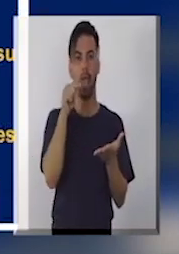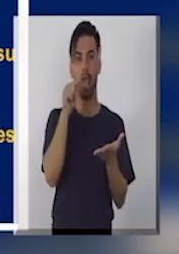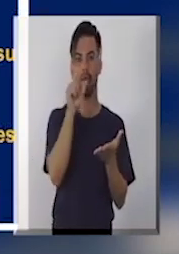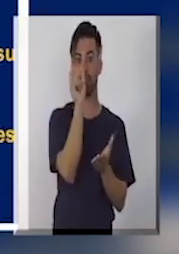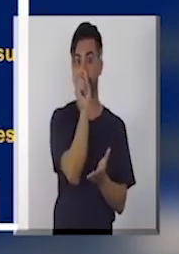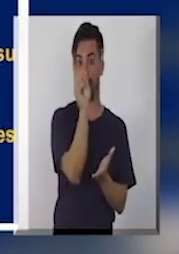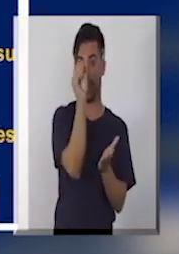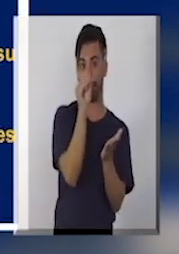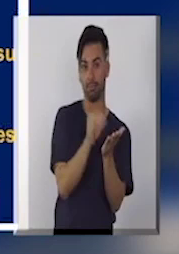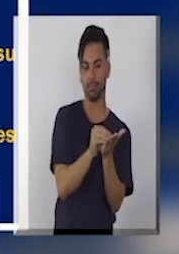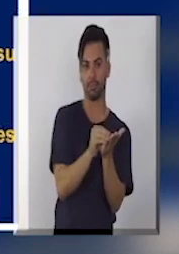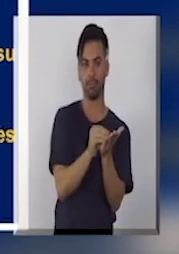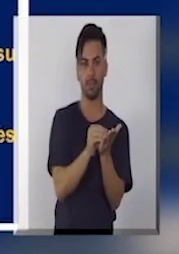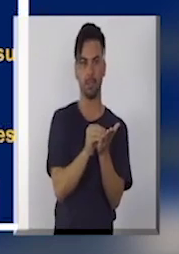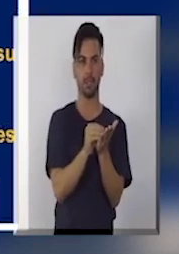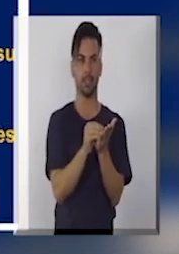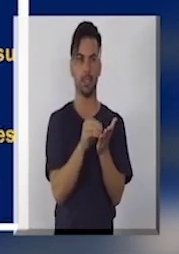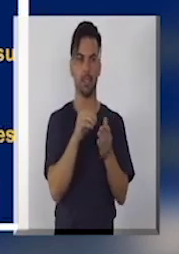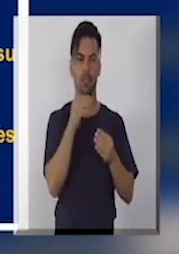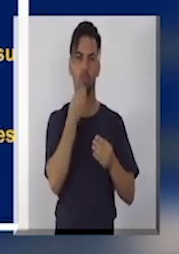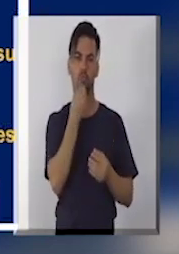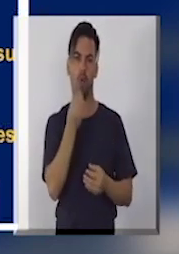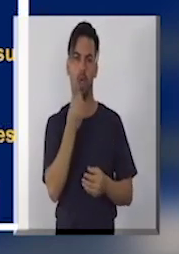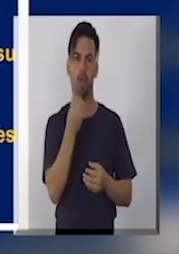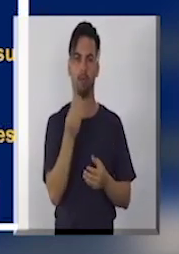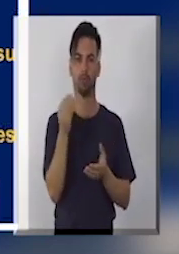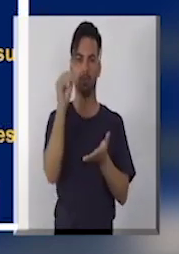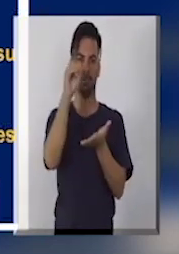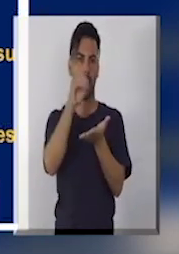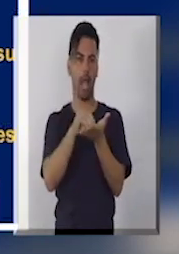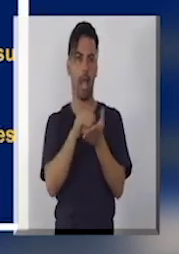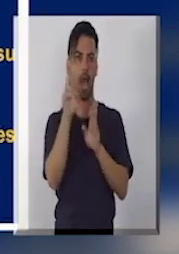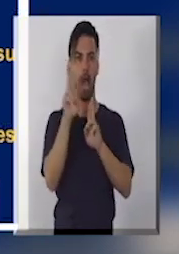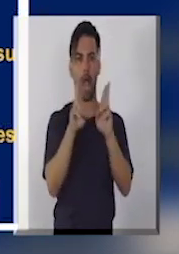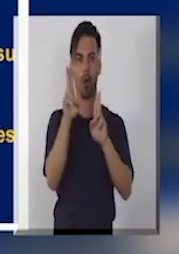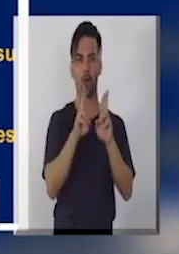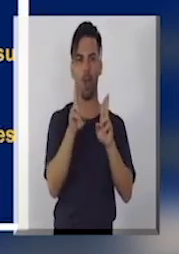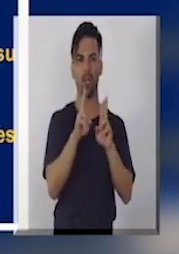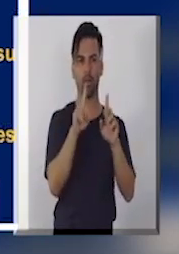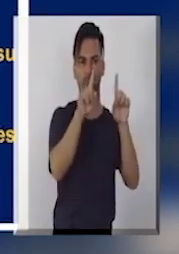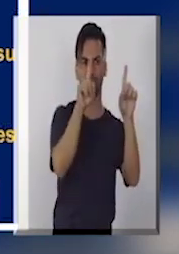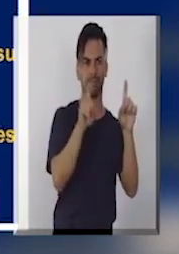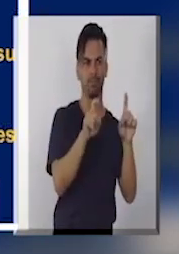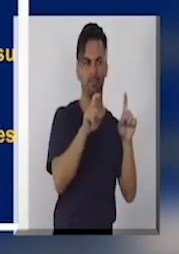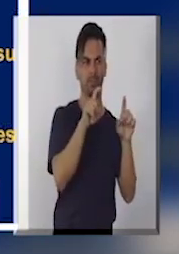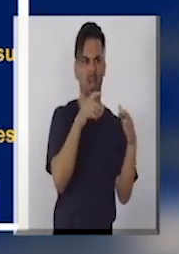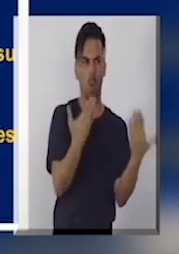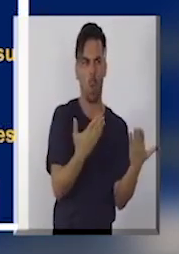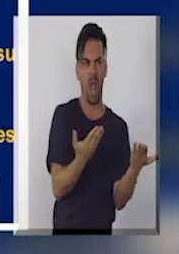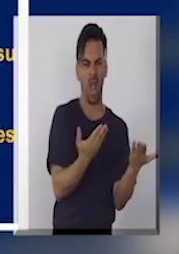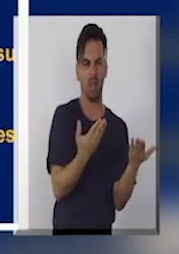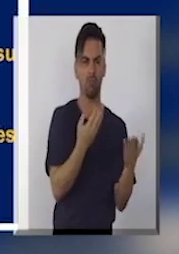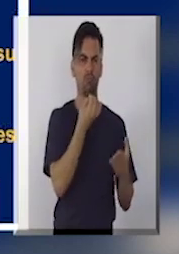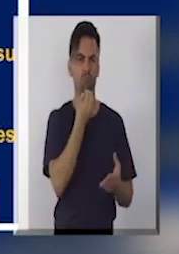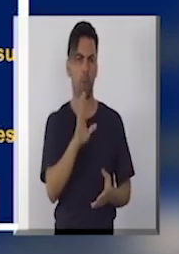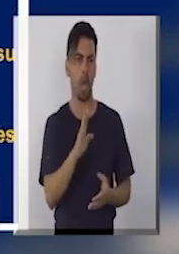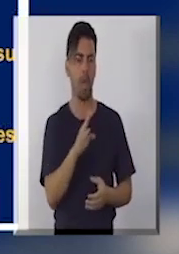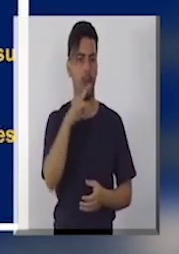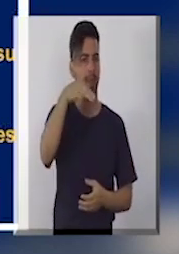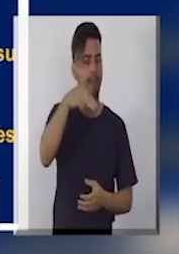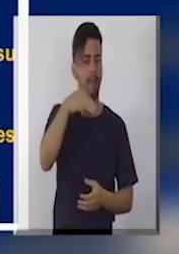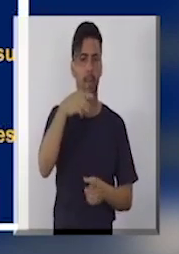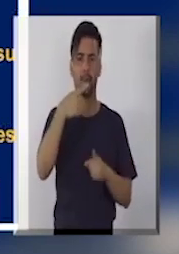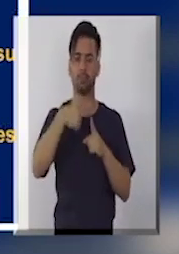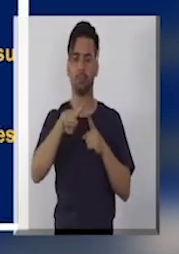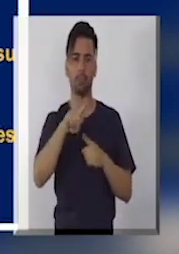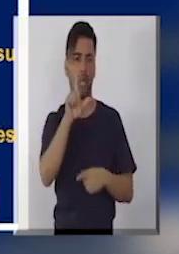asignarás a la variable que vas a emplear en la traducción. Sí, asignarle una variable, 2 o 3, en el caso